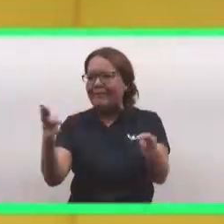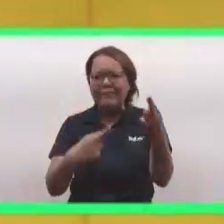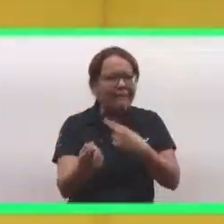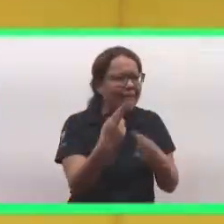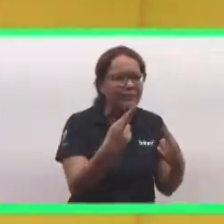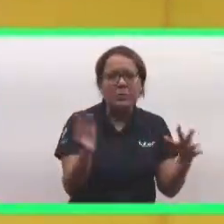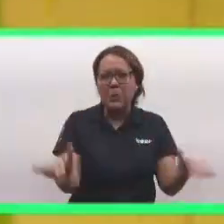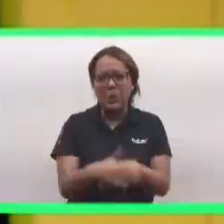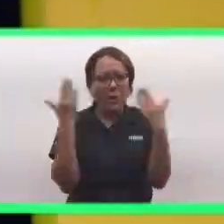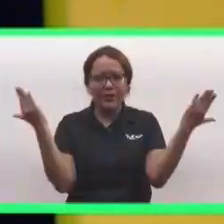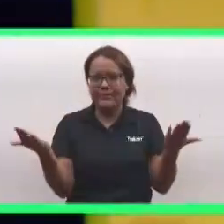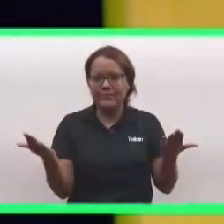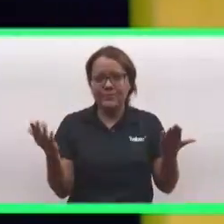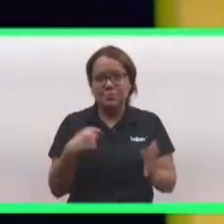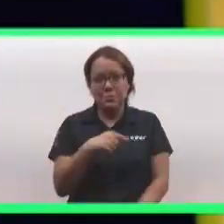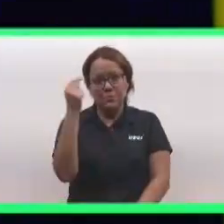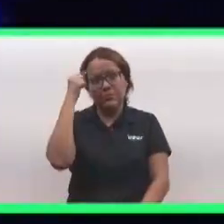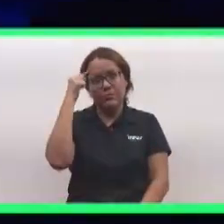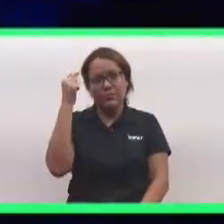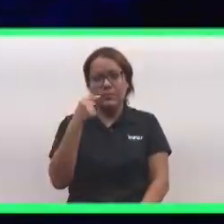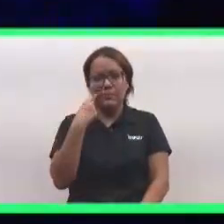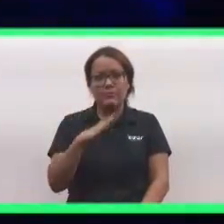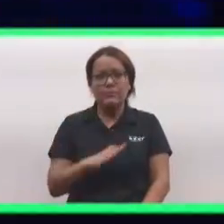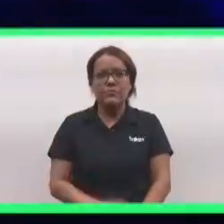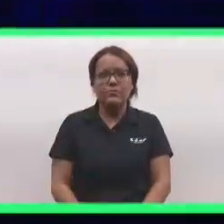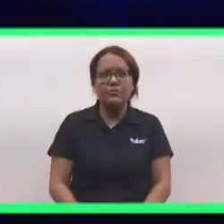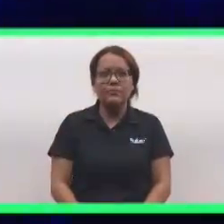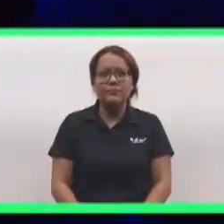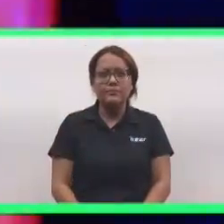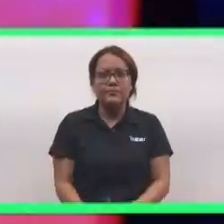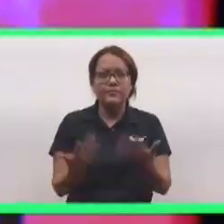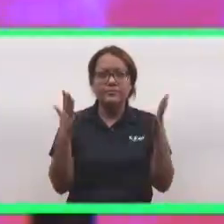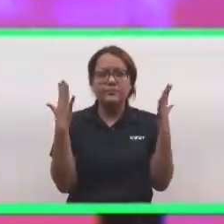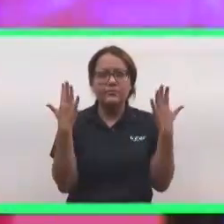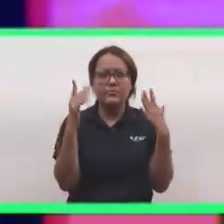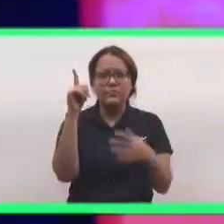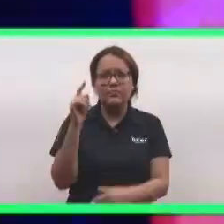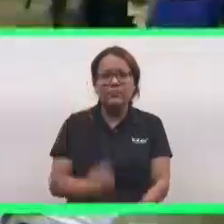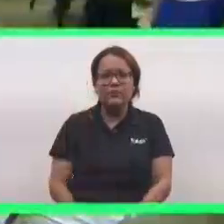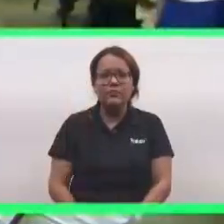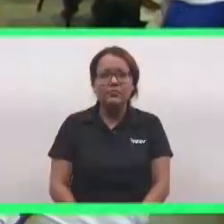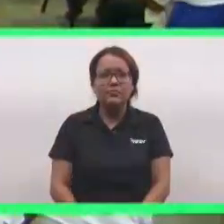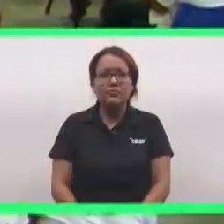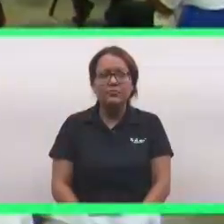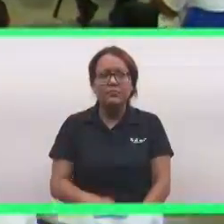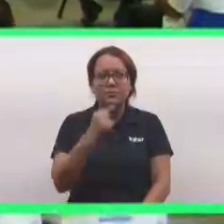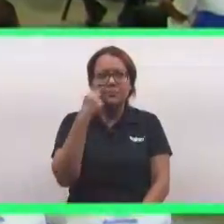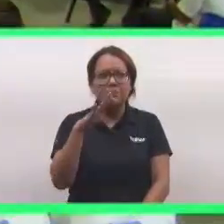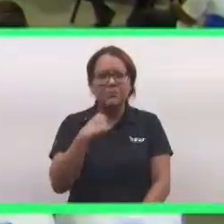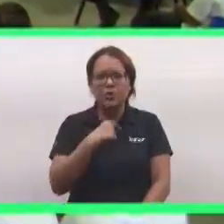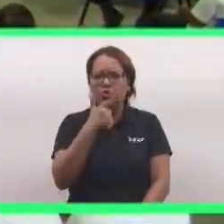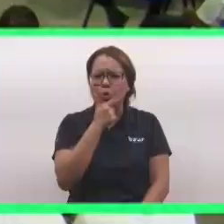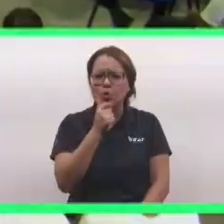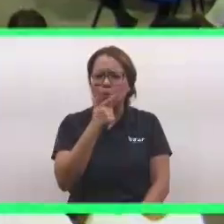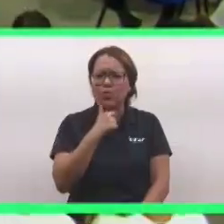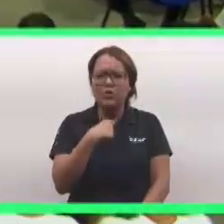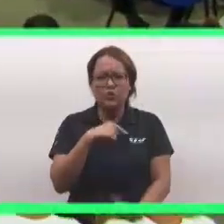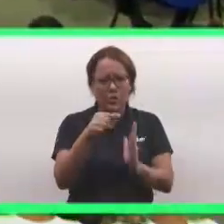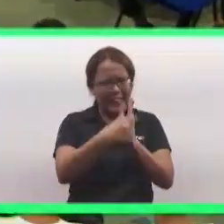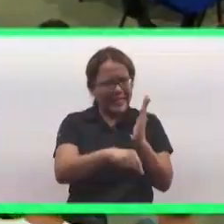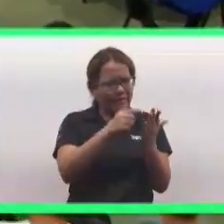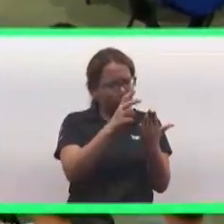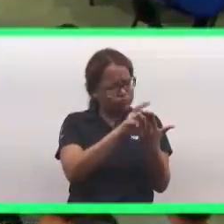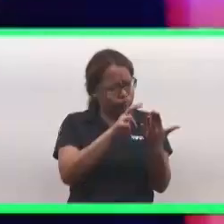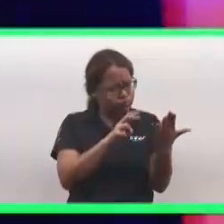no están. Yo soy de las personas, gloria al Señor si le quiere dar ese aplauso, soy de las personas que cuando tengo una inquietud me voy a un libro, cuando tengo